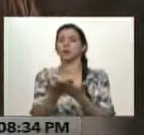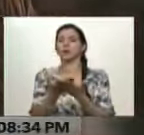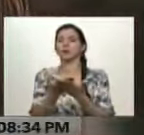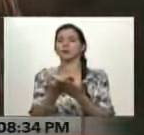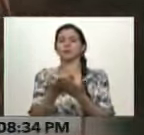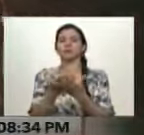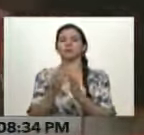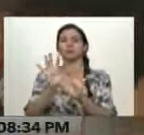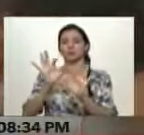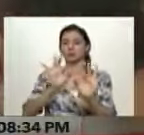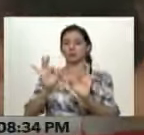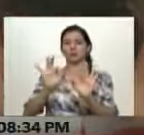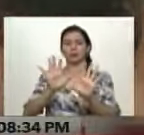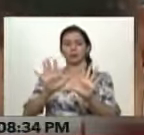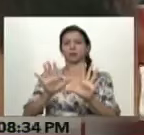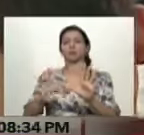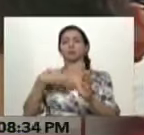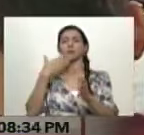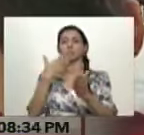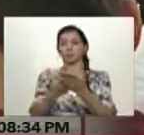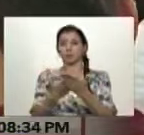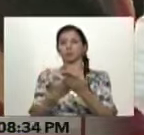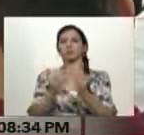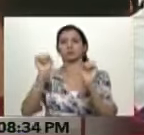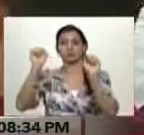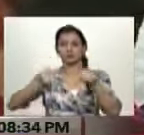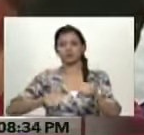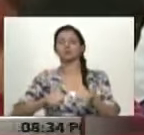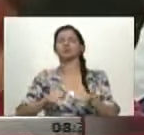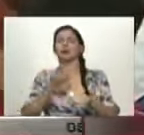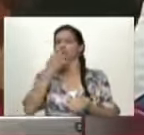Eso está preparado, camarada. Así es.